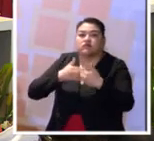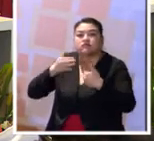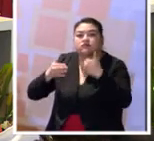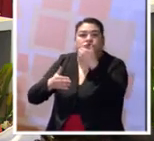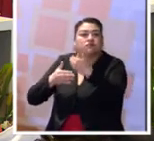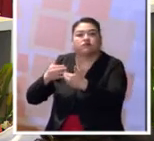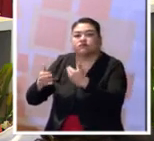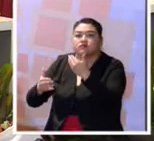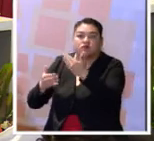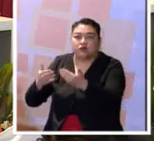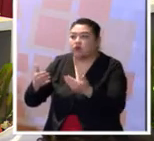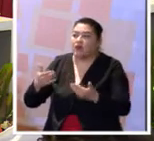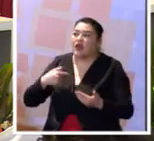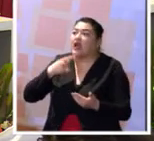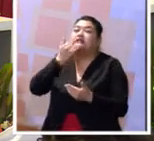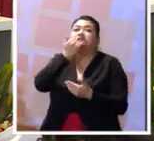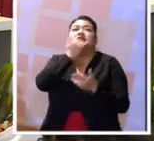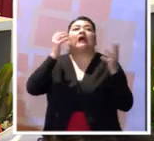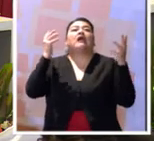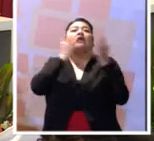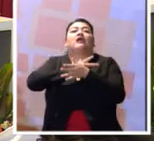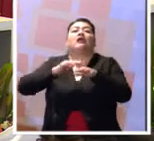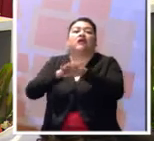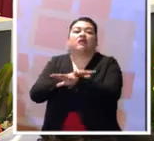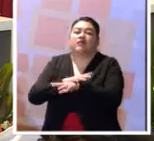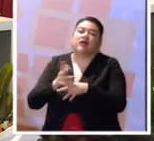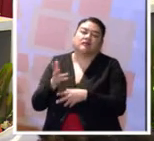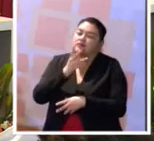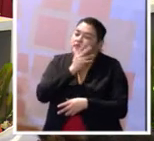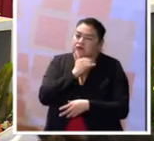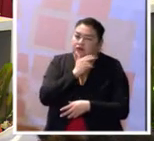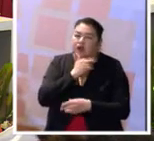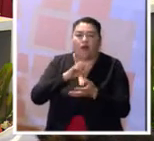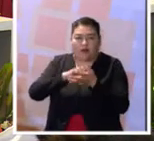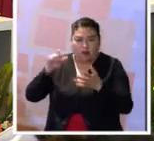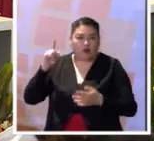¿no? Morelos para nosotros es paradigmático, dado que